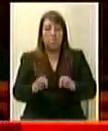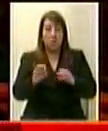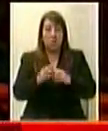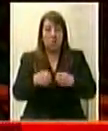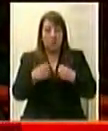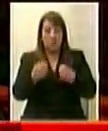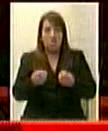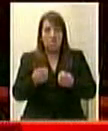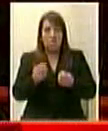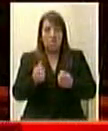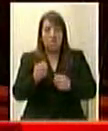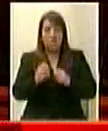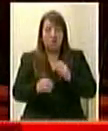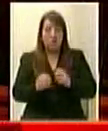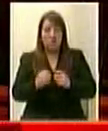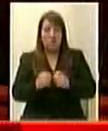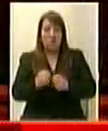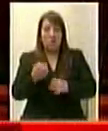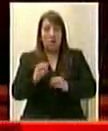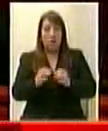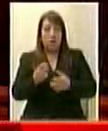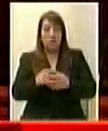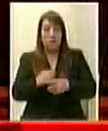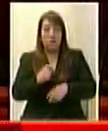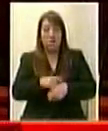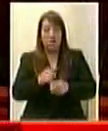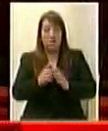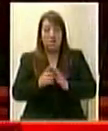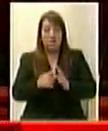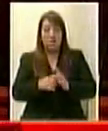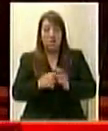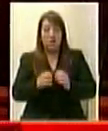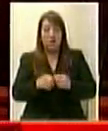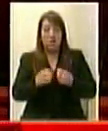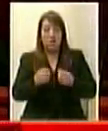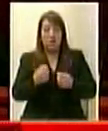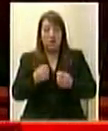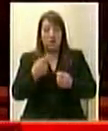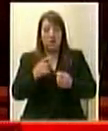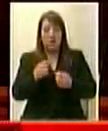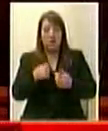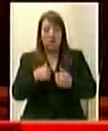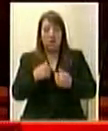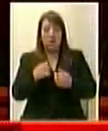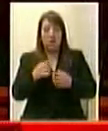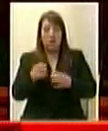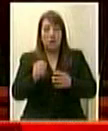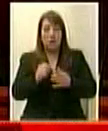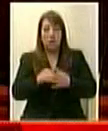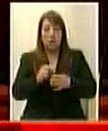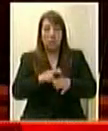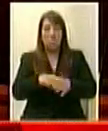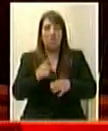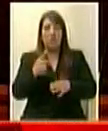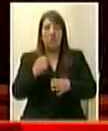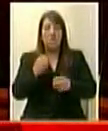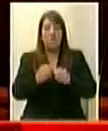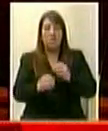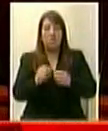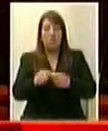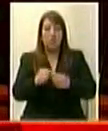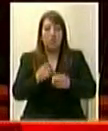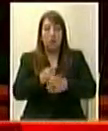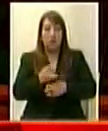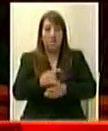priorice estas reparaciones económicas, que en este decreto de Alan sacó un monto de 10.000 soles para resarcir